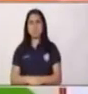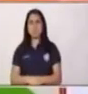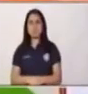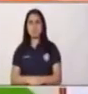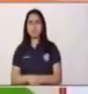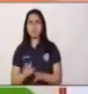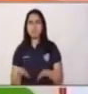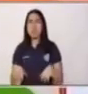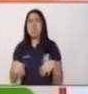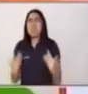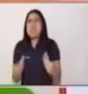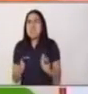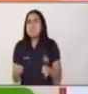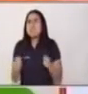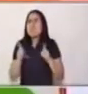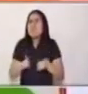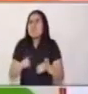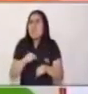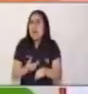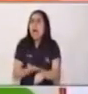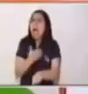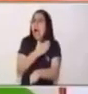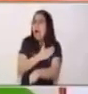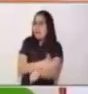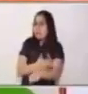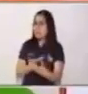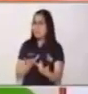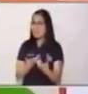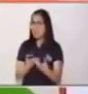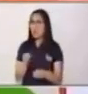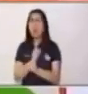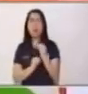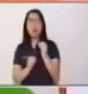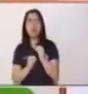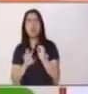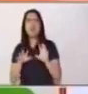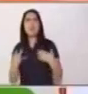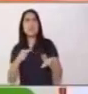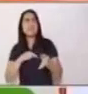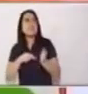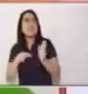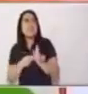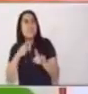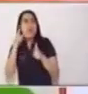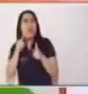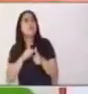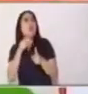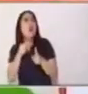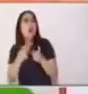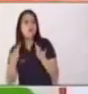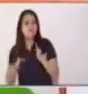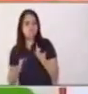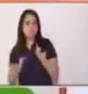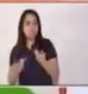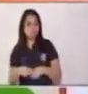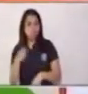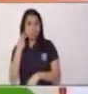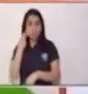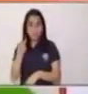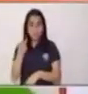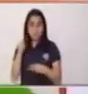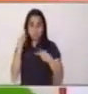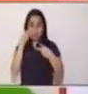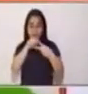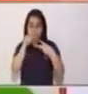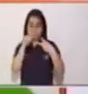de? ¿A qué se refieren cuándo? ¿Te diste cuenta? Son muy diferentes a las preguntas